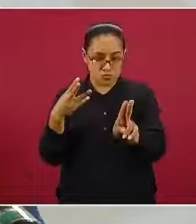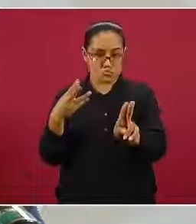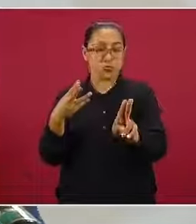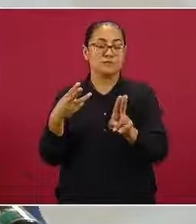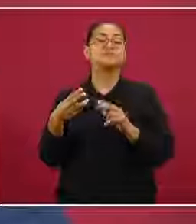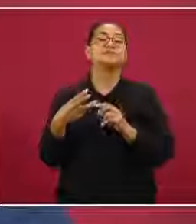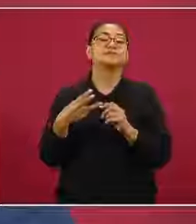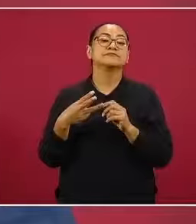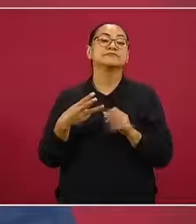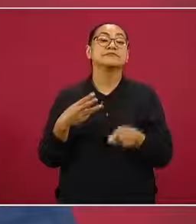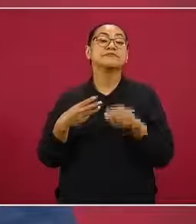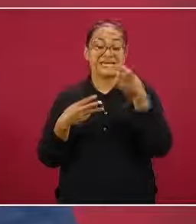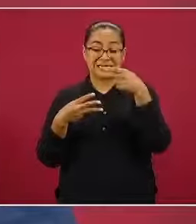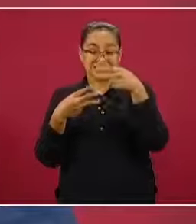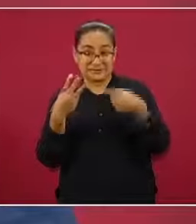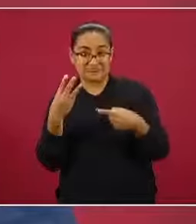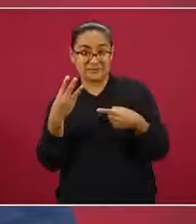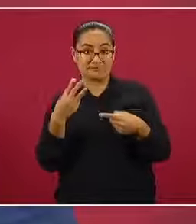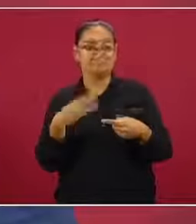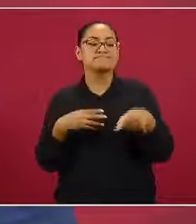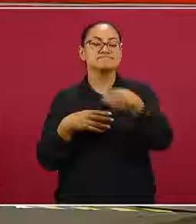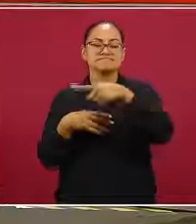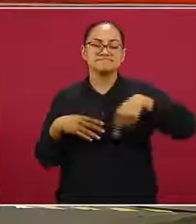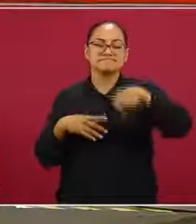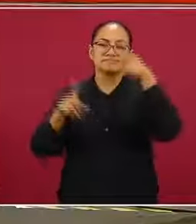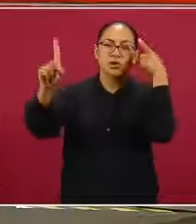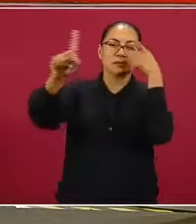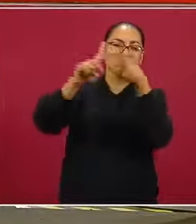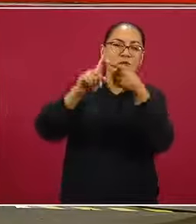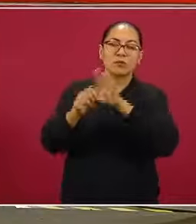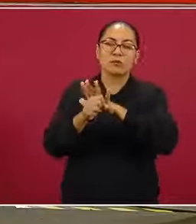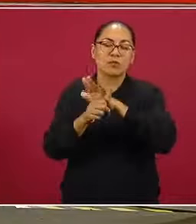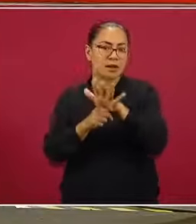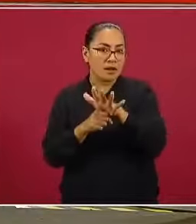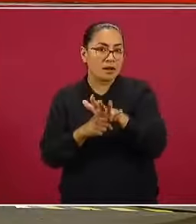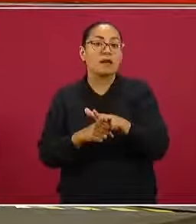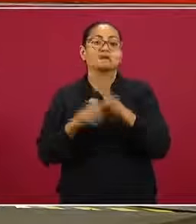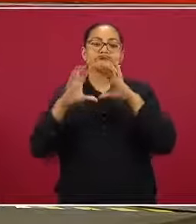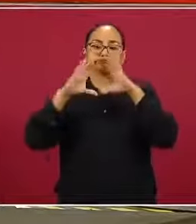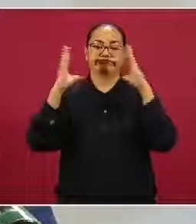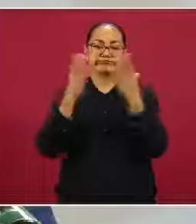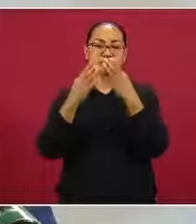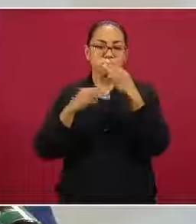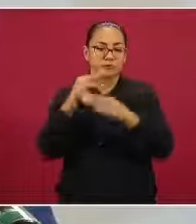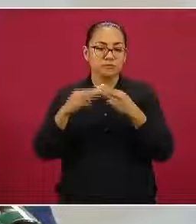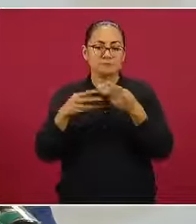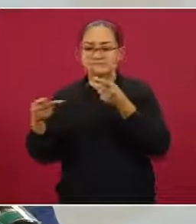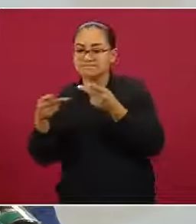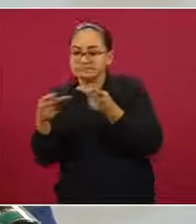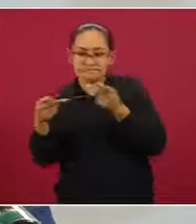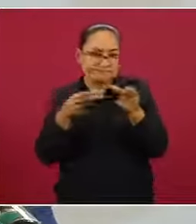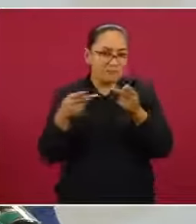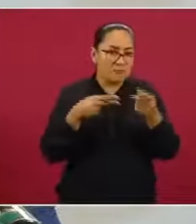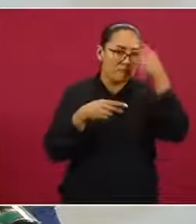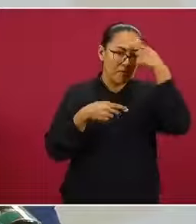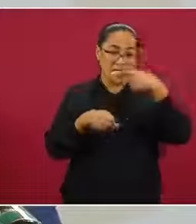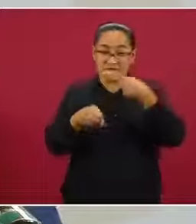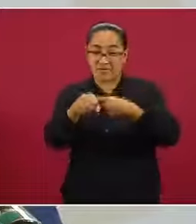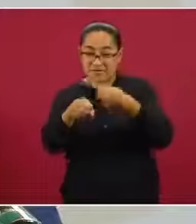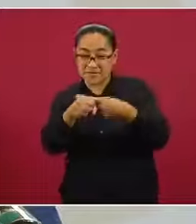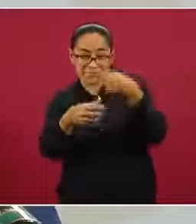equipo de tarea es reconocer las contribuciones que a nivel mundial se hacen para enfrentar estas enfermedades no transmisibles y sus